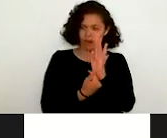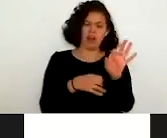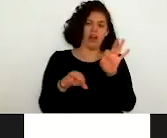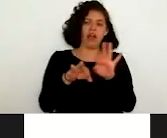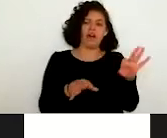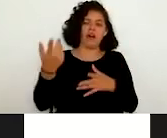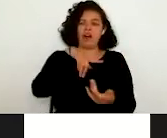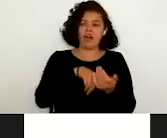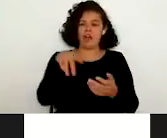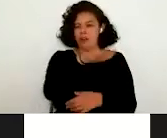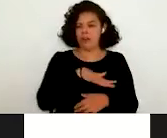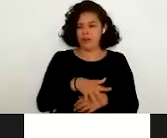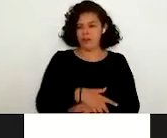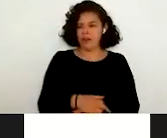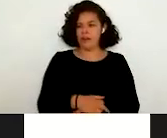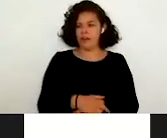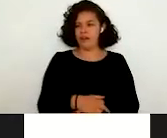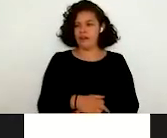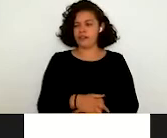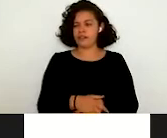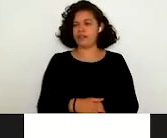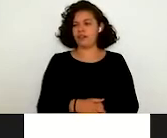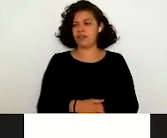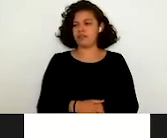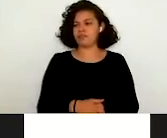la colonia. Entonces, como ven, tenemos